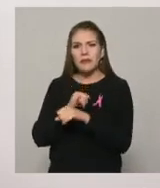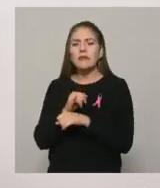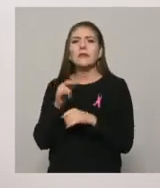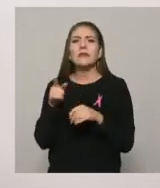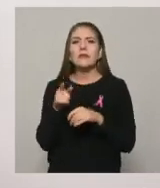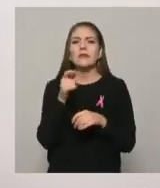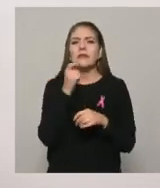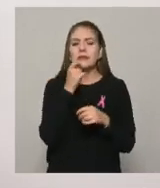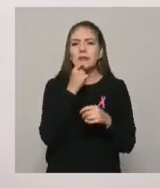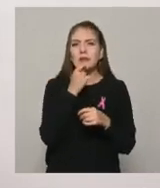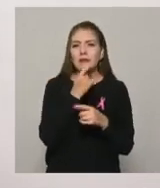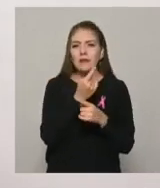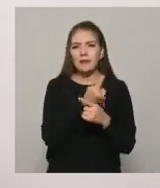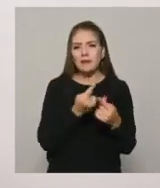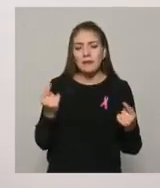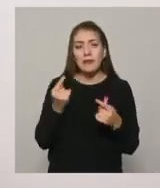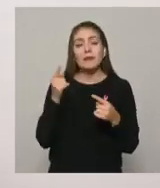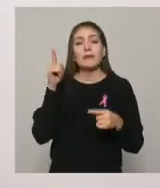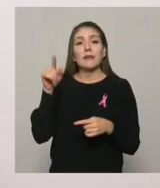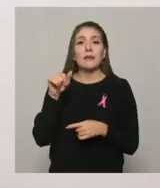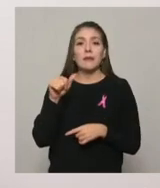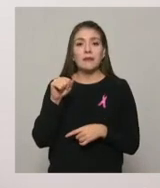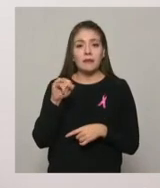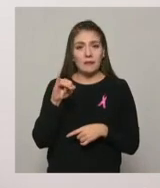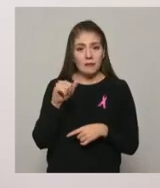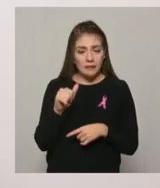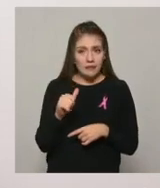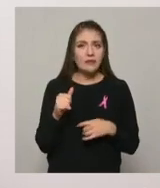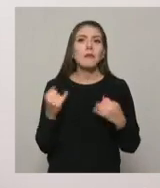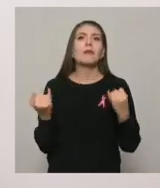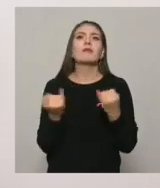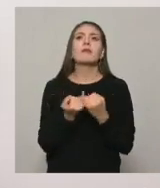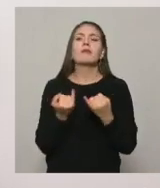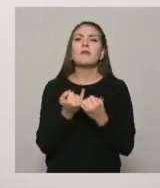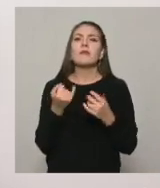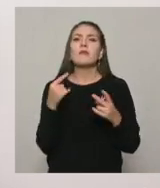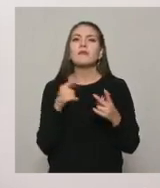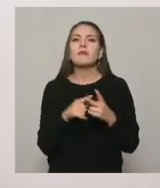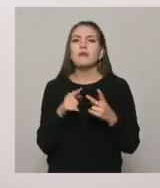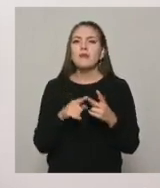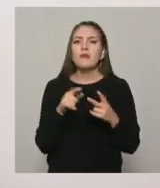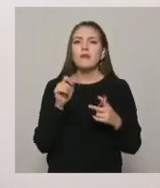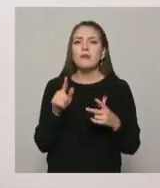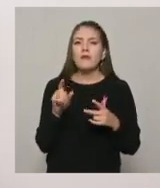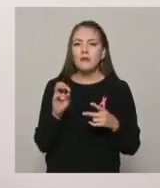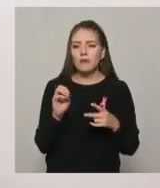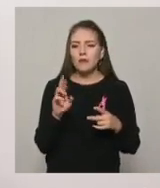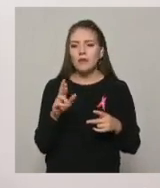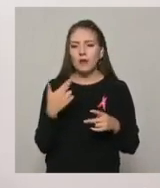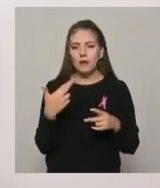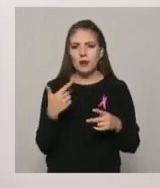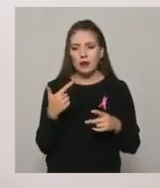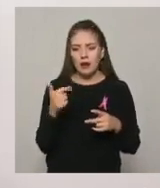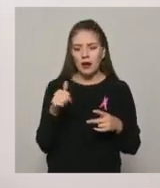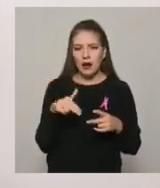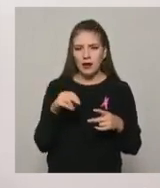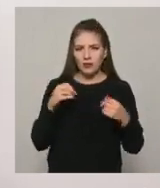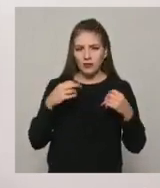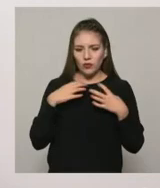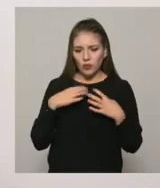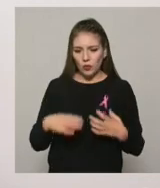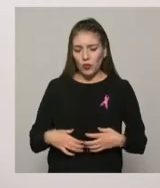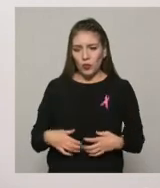Asia. Ese tema va a estar muy presente. Otro tema es el que tiene que ver con generación de órganos humanos en